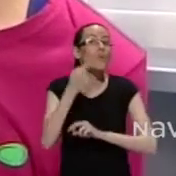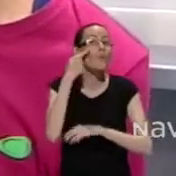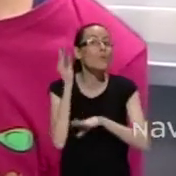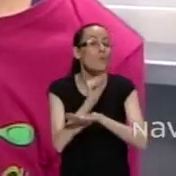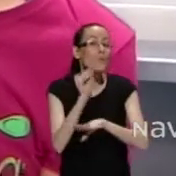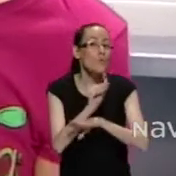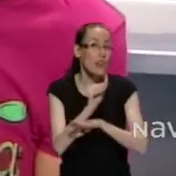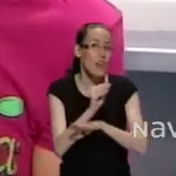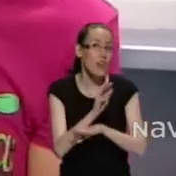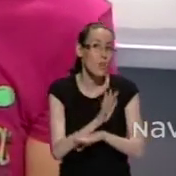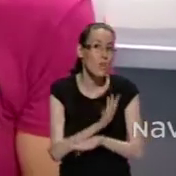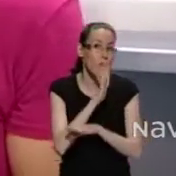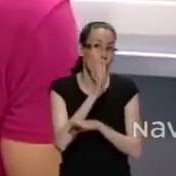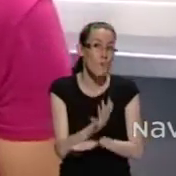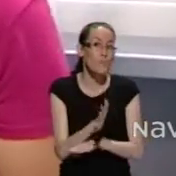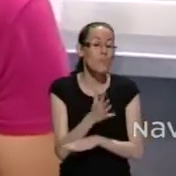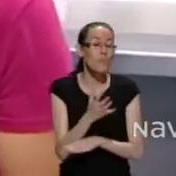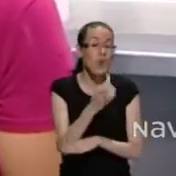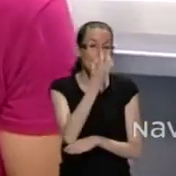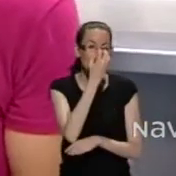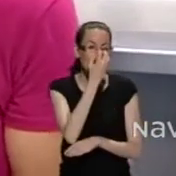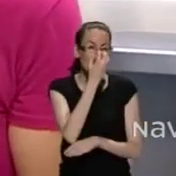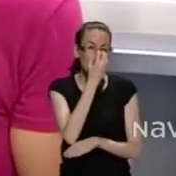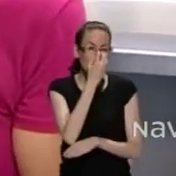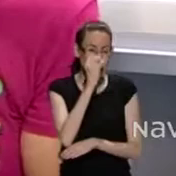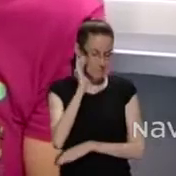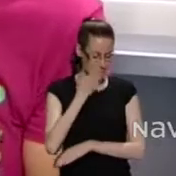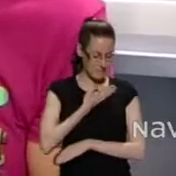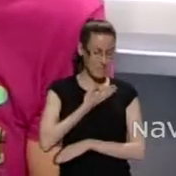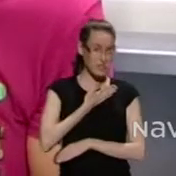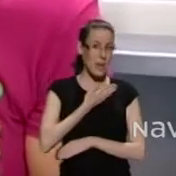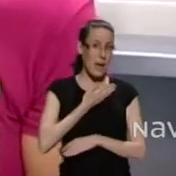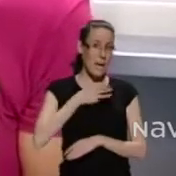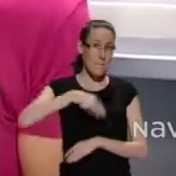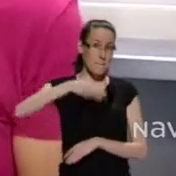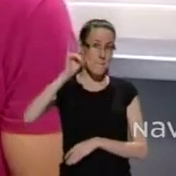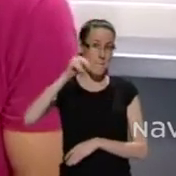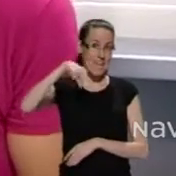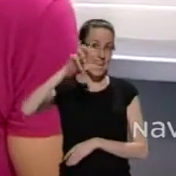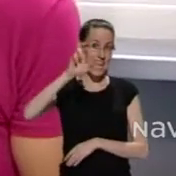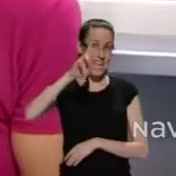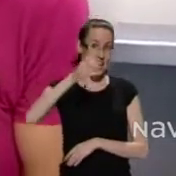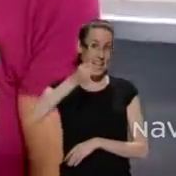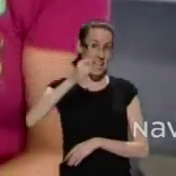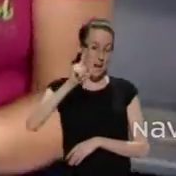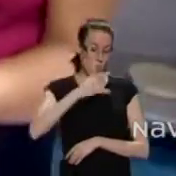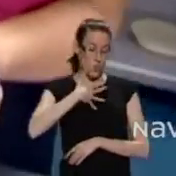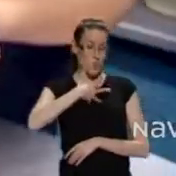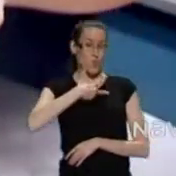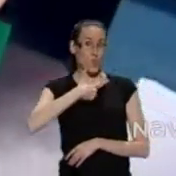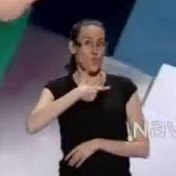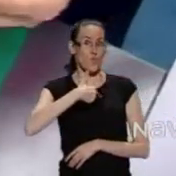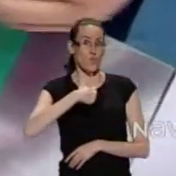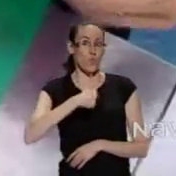desmineraliza bastante. Entonces, nosotros aquí preparamos esta opción que está muy bien tanto para esas personas como